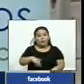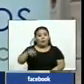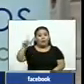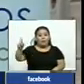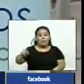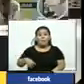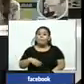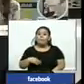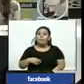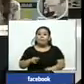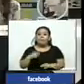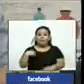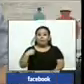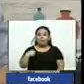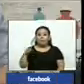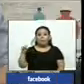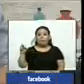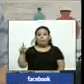Merliot.